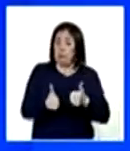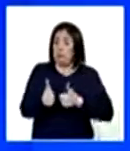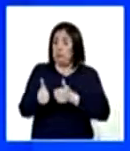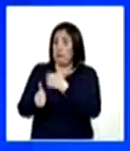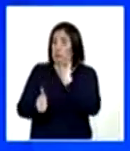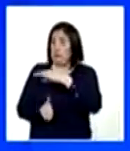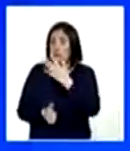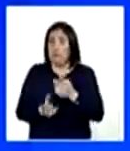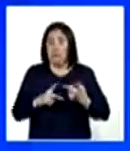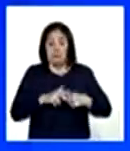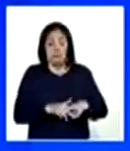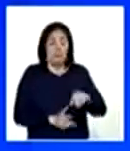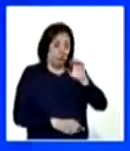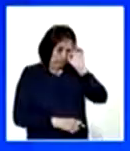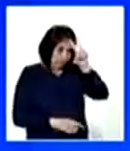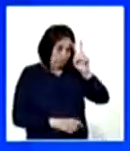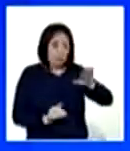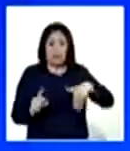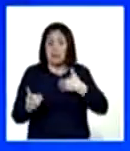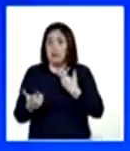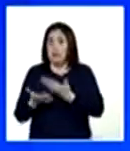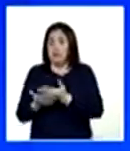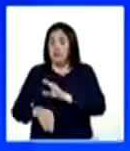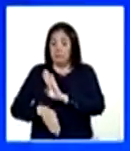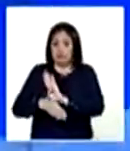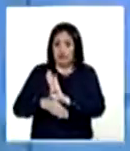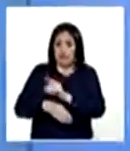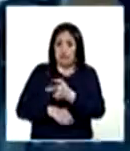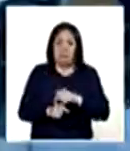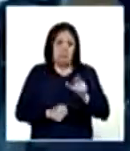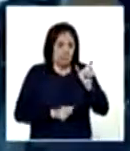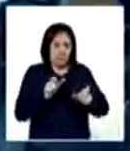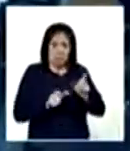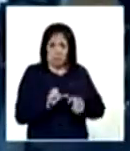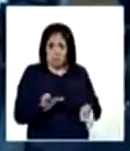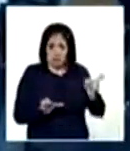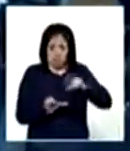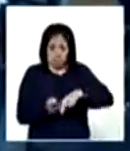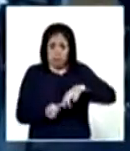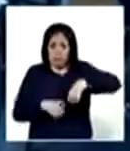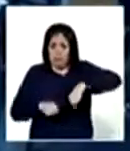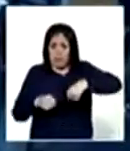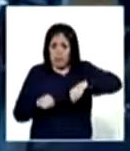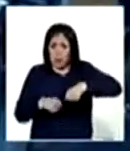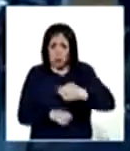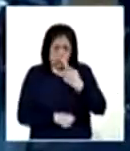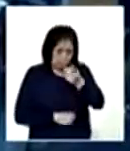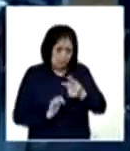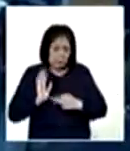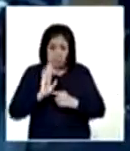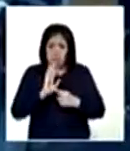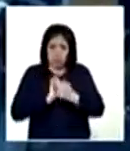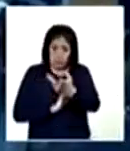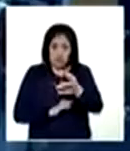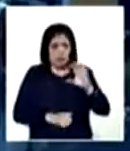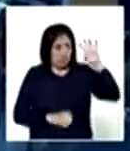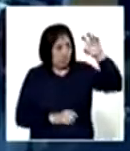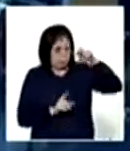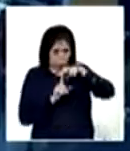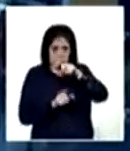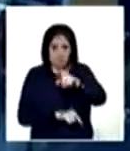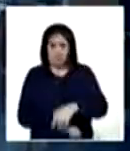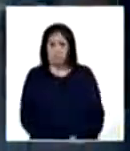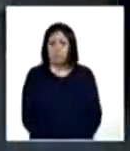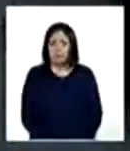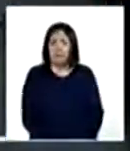se inició en La Victoria y terminó en Breña. Estos sujetos huían en una motocicleta. En exclusiva vamos a mostrarles ahora las imágenes. En